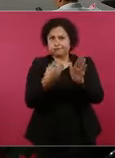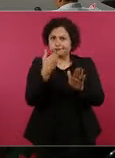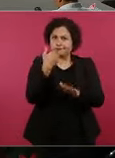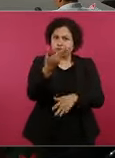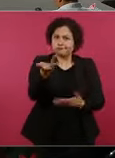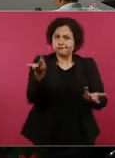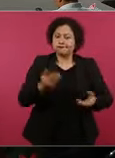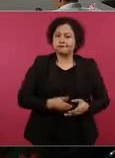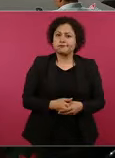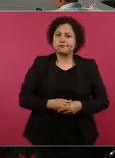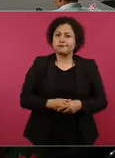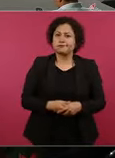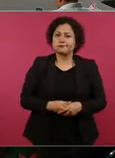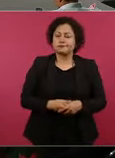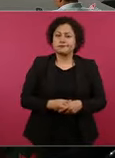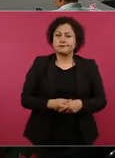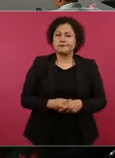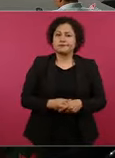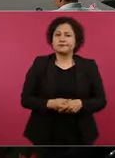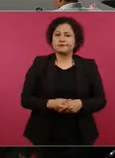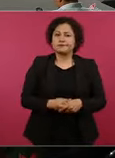porque